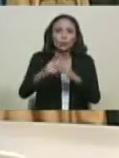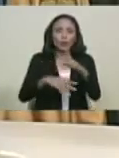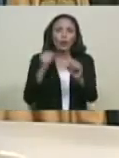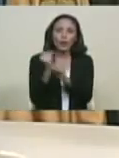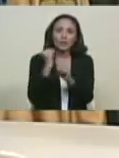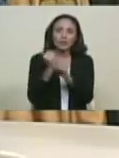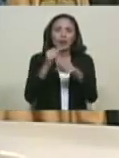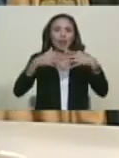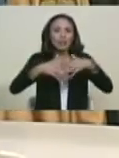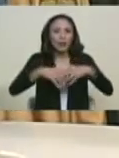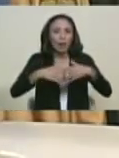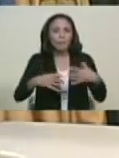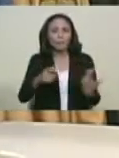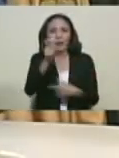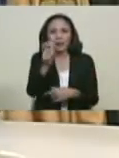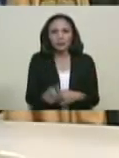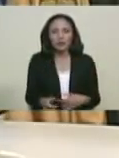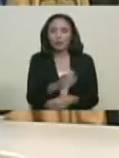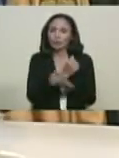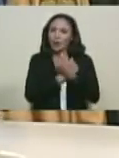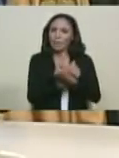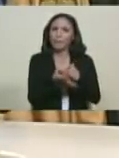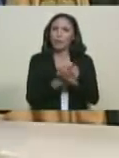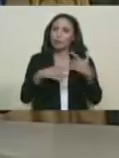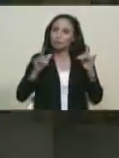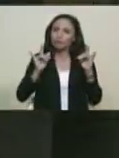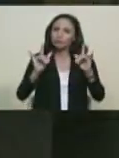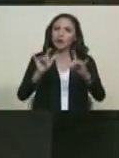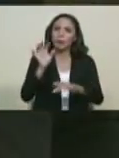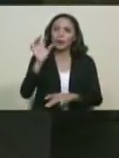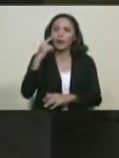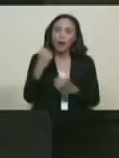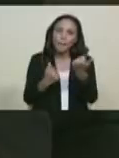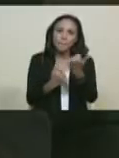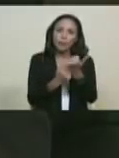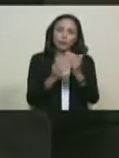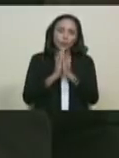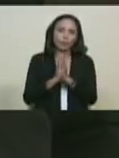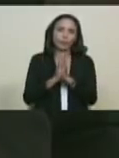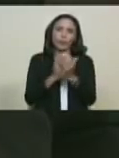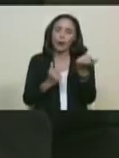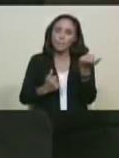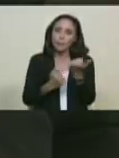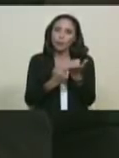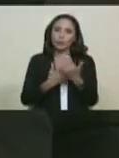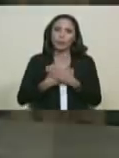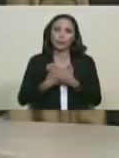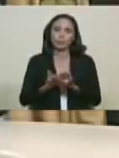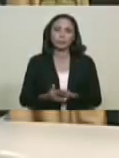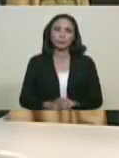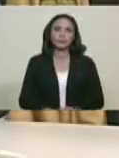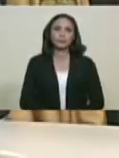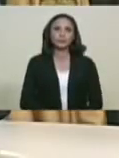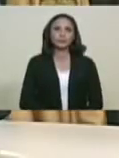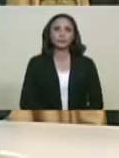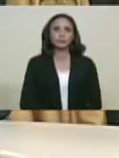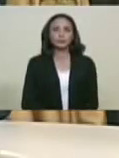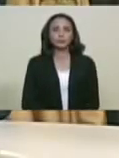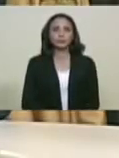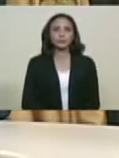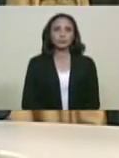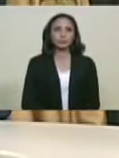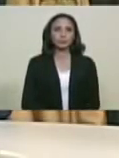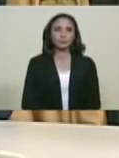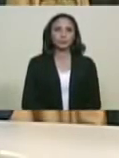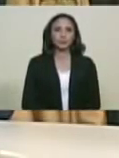empresarios que aman el país yo pido el apoyo de todas las fuerzas del país de